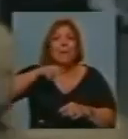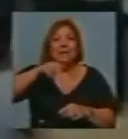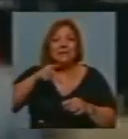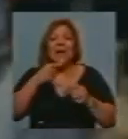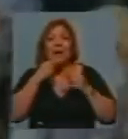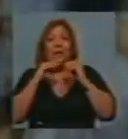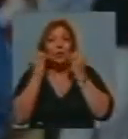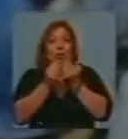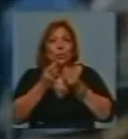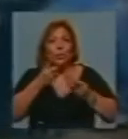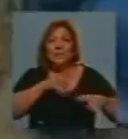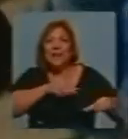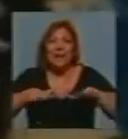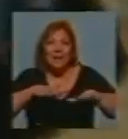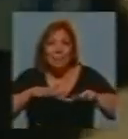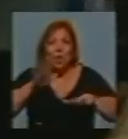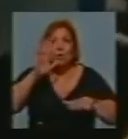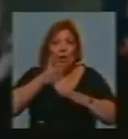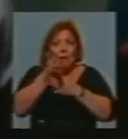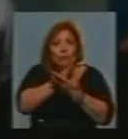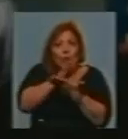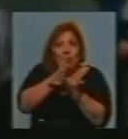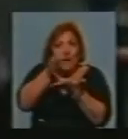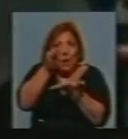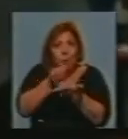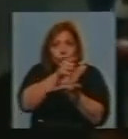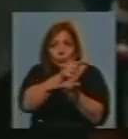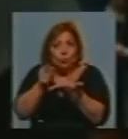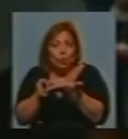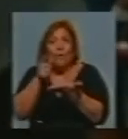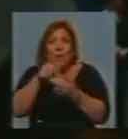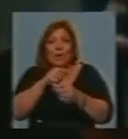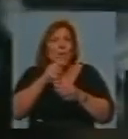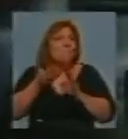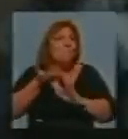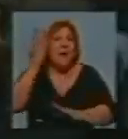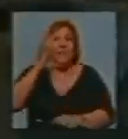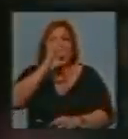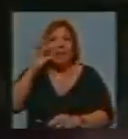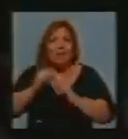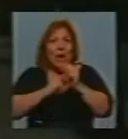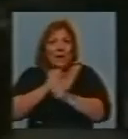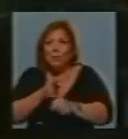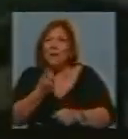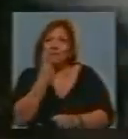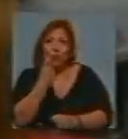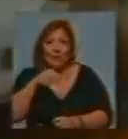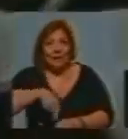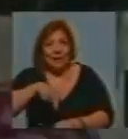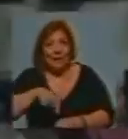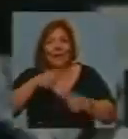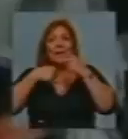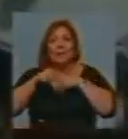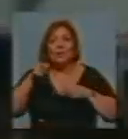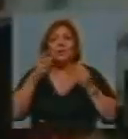al registrarse un terremoto en la zona fronteriza entre ambos países, el más intenso en medio siglo. La Media Luna Roja de Irán afirmó que hacía